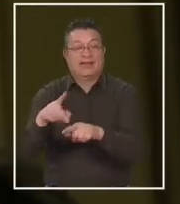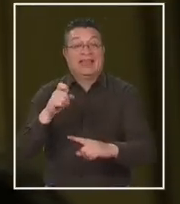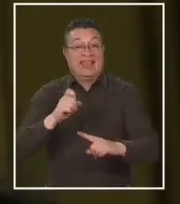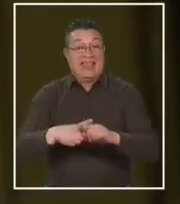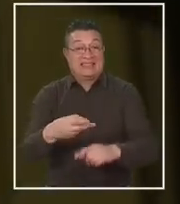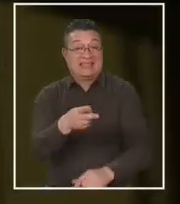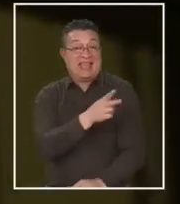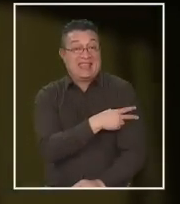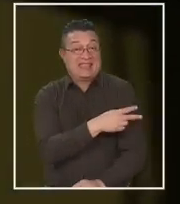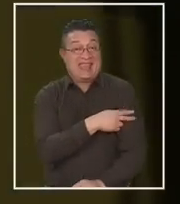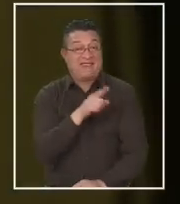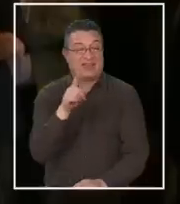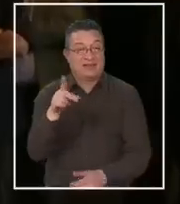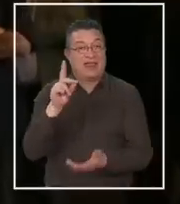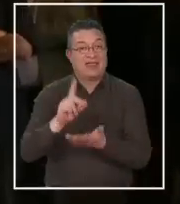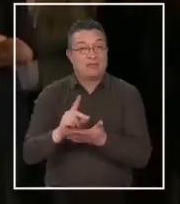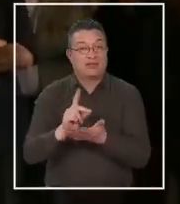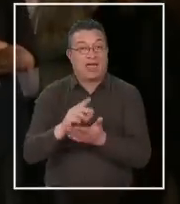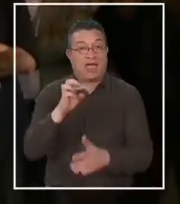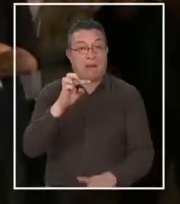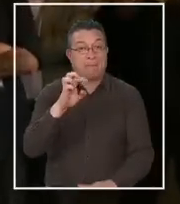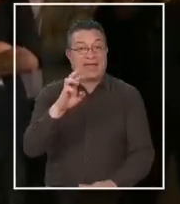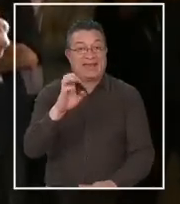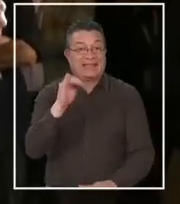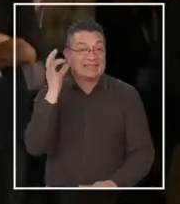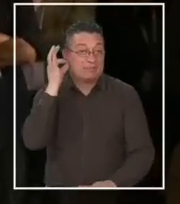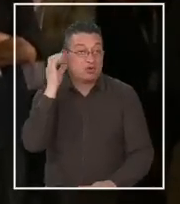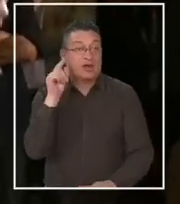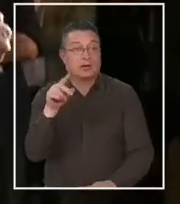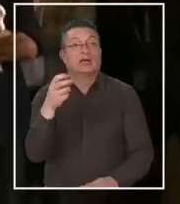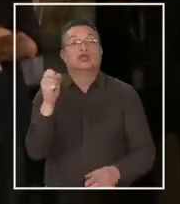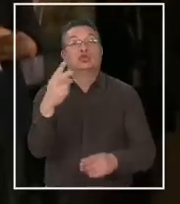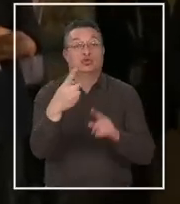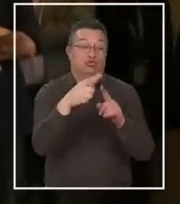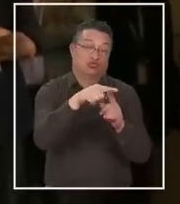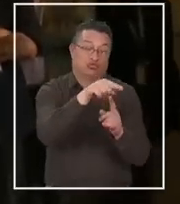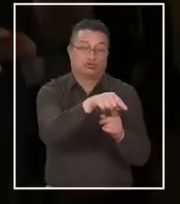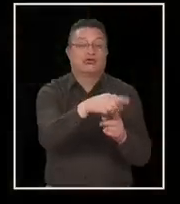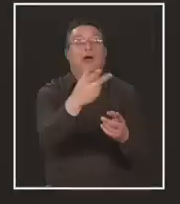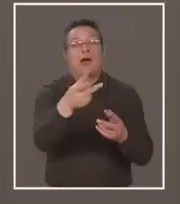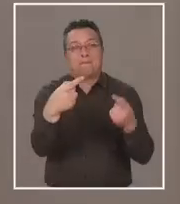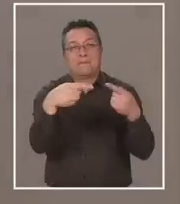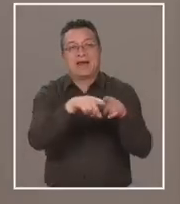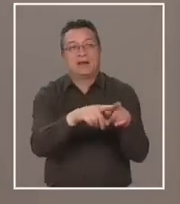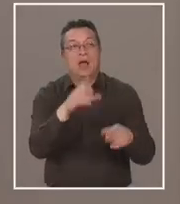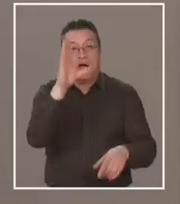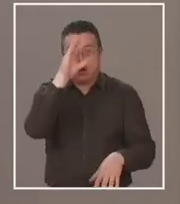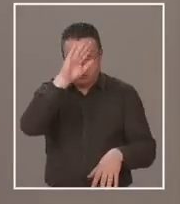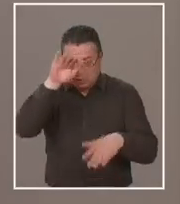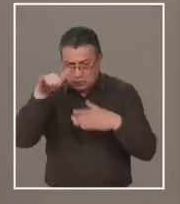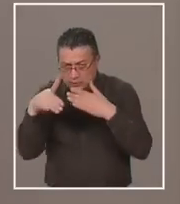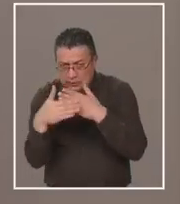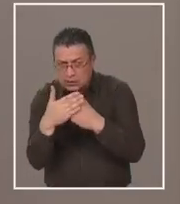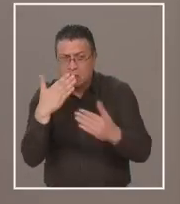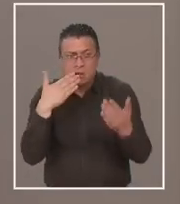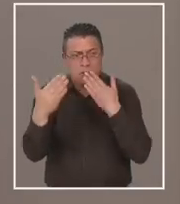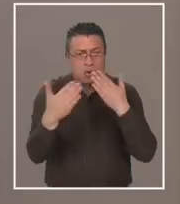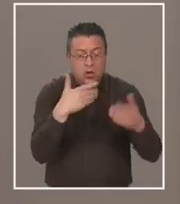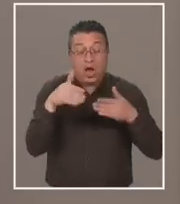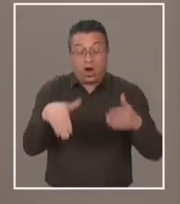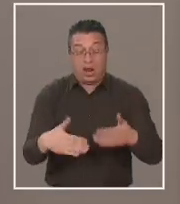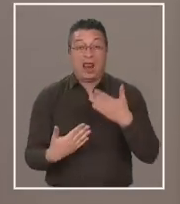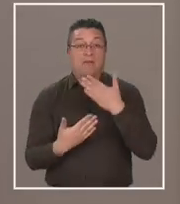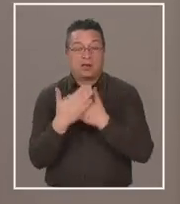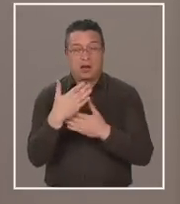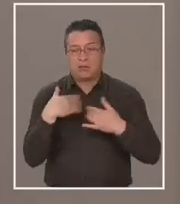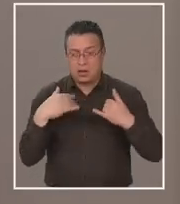de gabinete de la diputada Catalina Pérez, el segundo su pareja. Estuvimos anoche reunidos hasta altas horas y ahora en la mañana